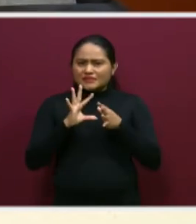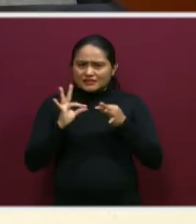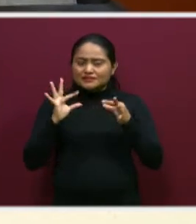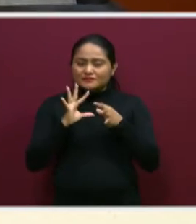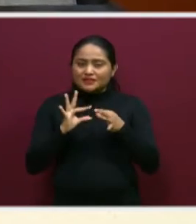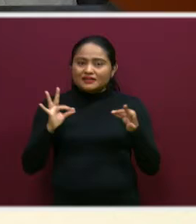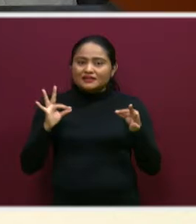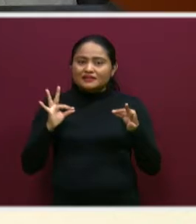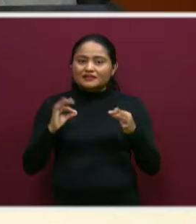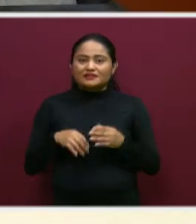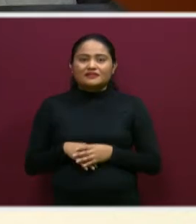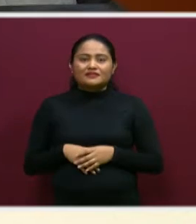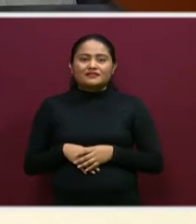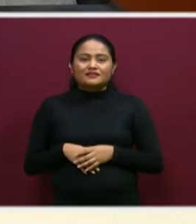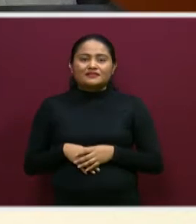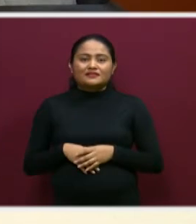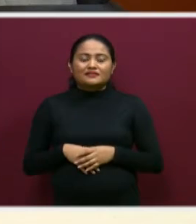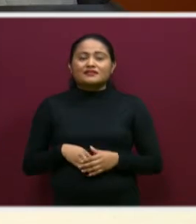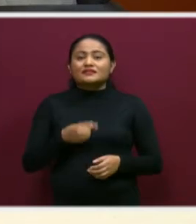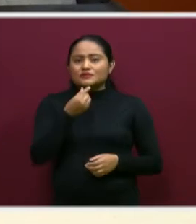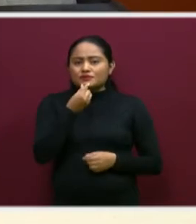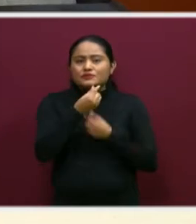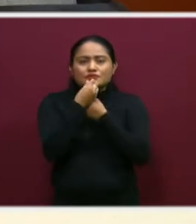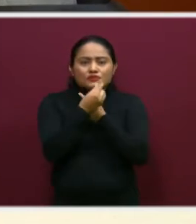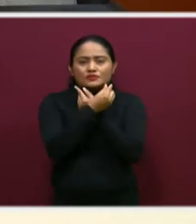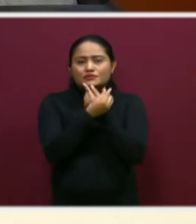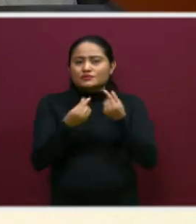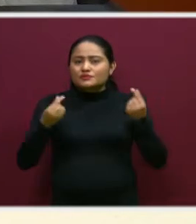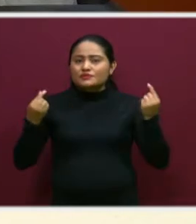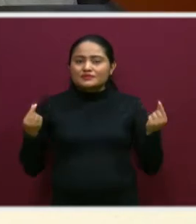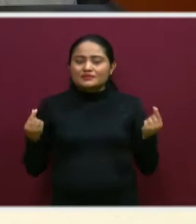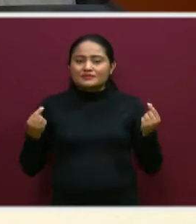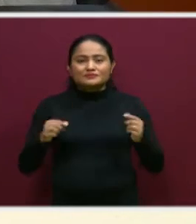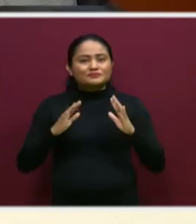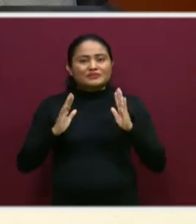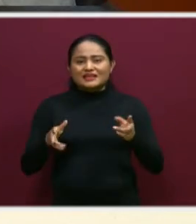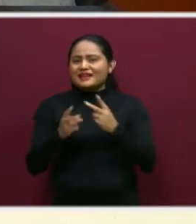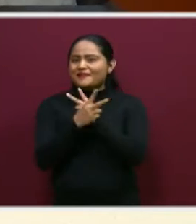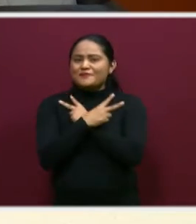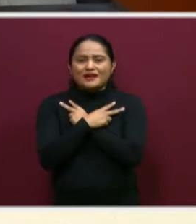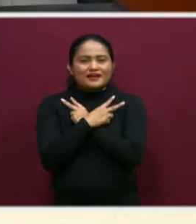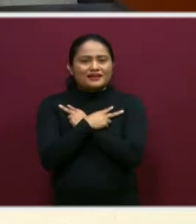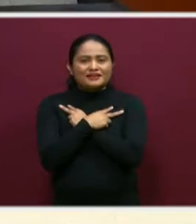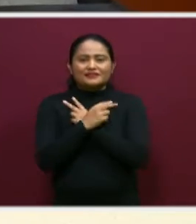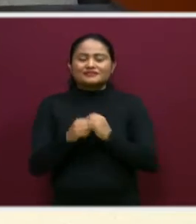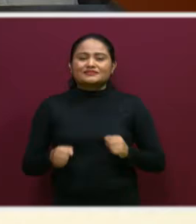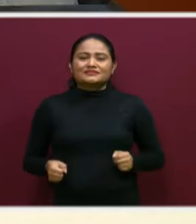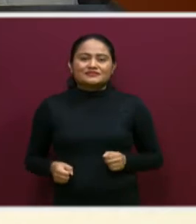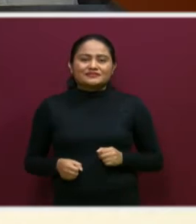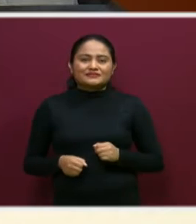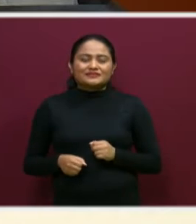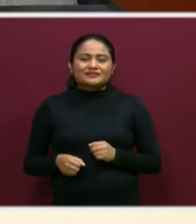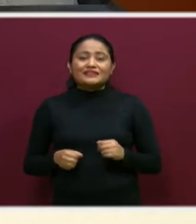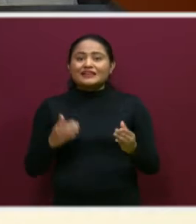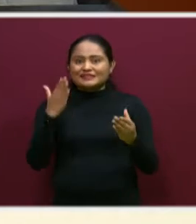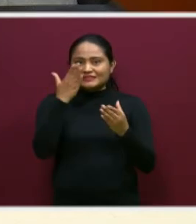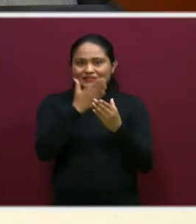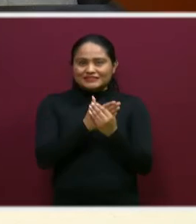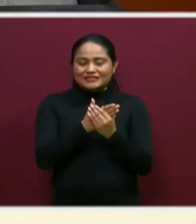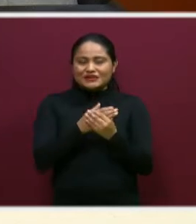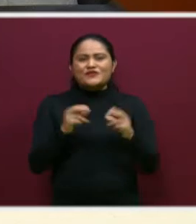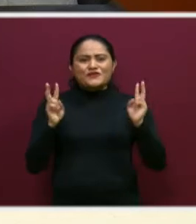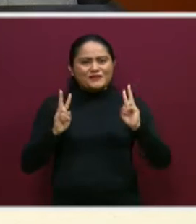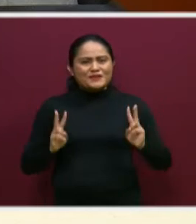los y las niñas ya salieron de vacaciones entonces llega el verano y hay diversas